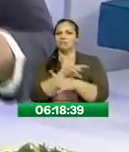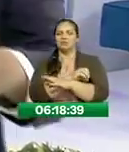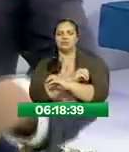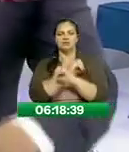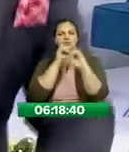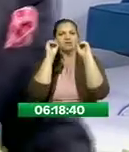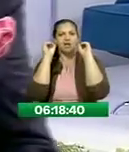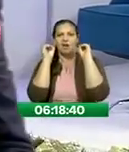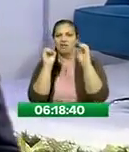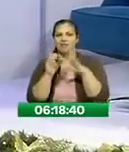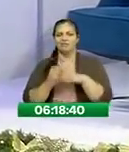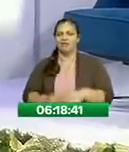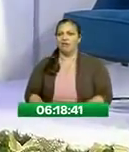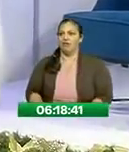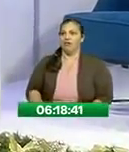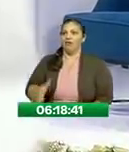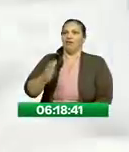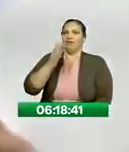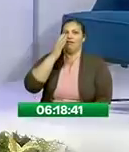Está papelito.